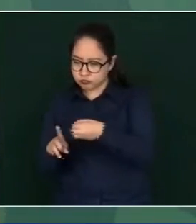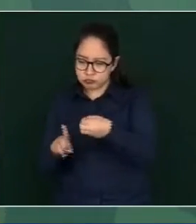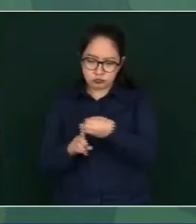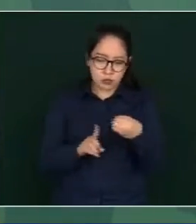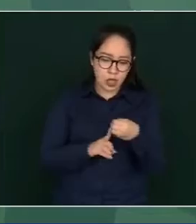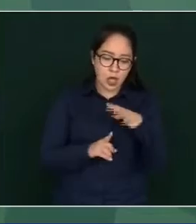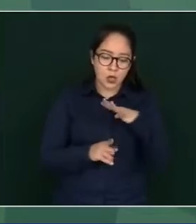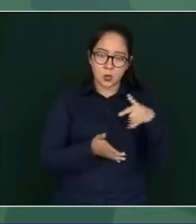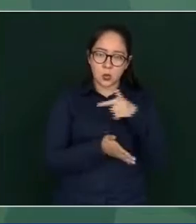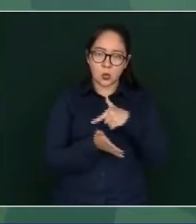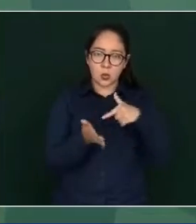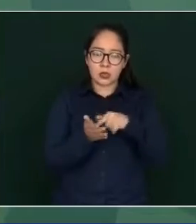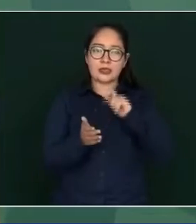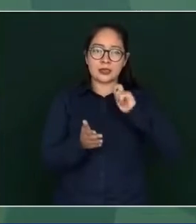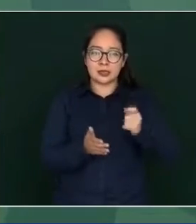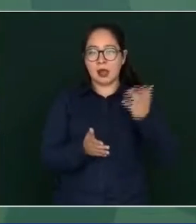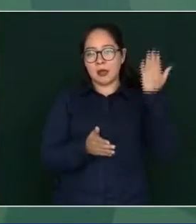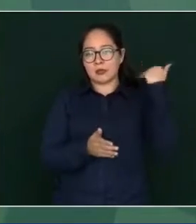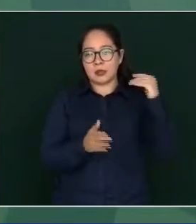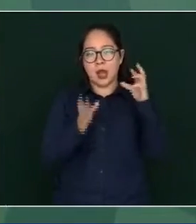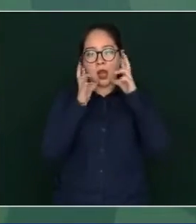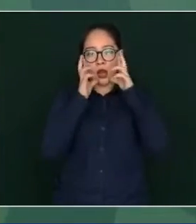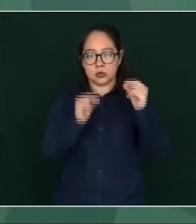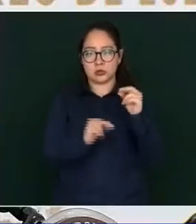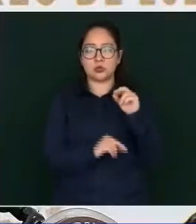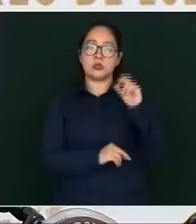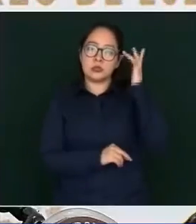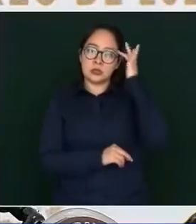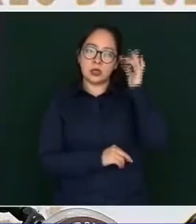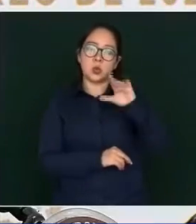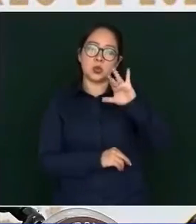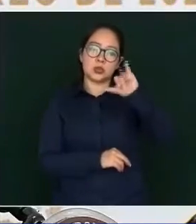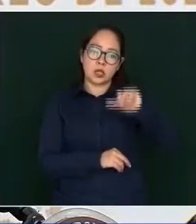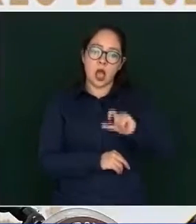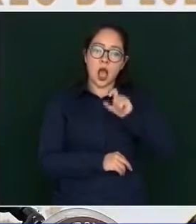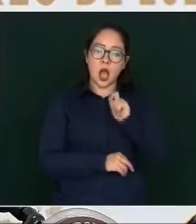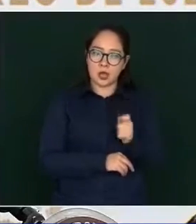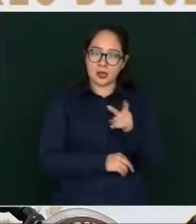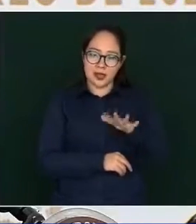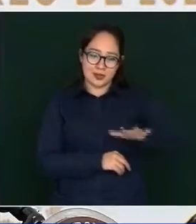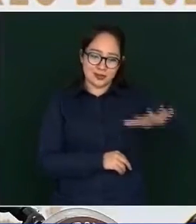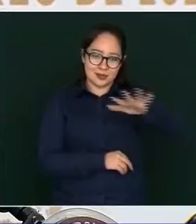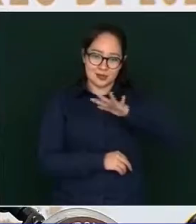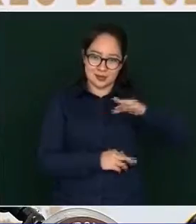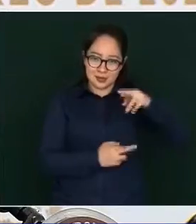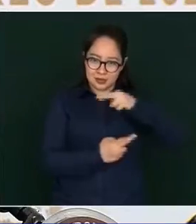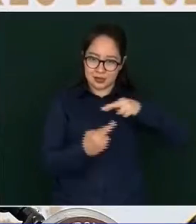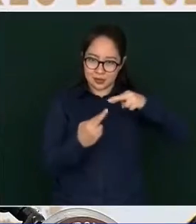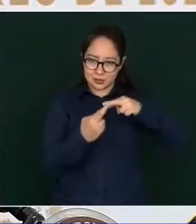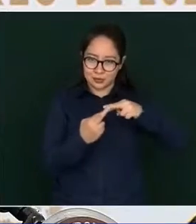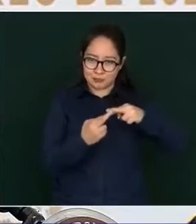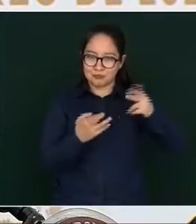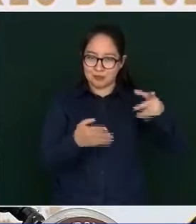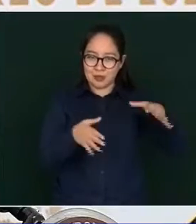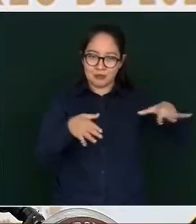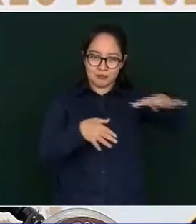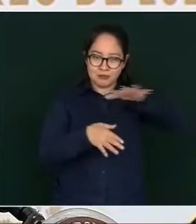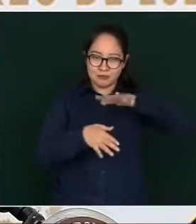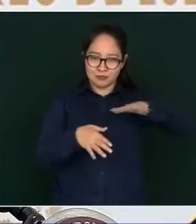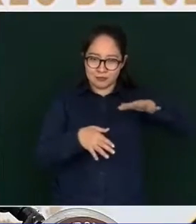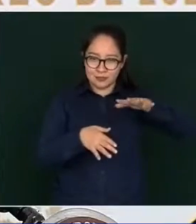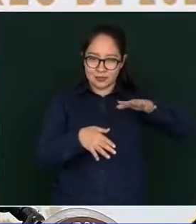la hacienda de Santa Lucía, que inicialmente era la sede de la región aérea del